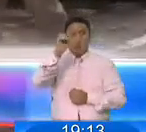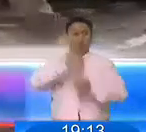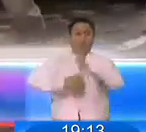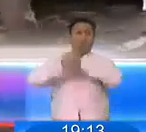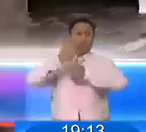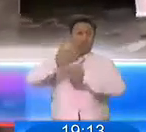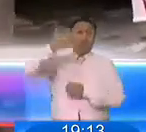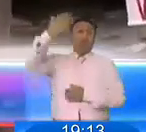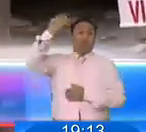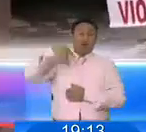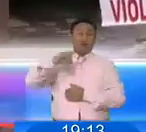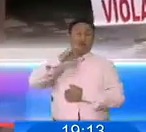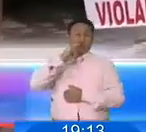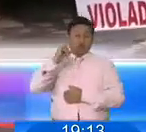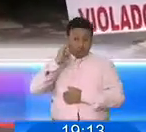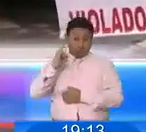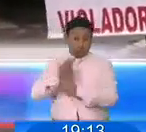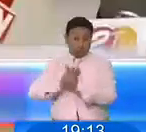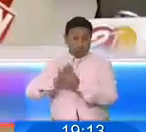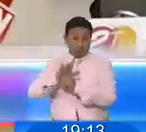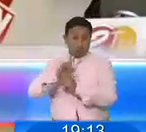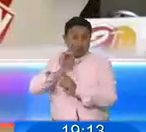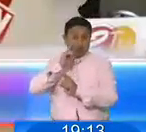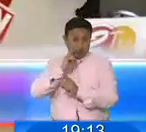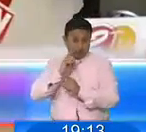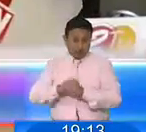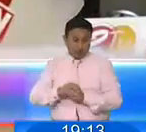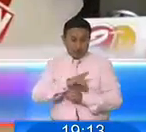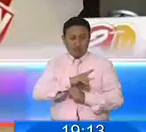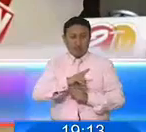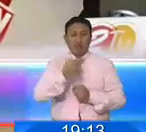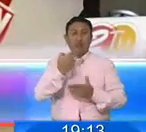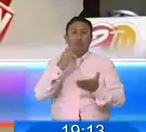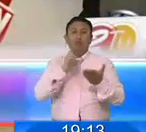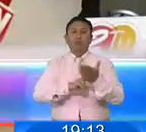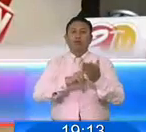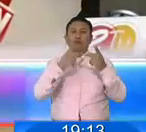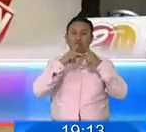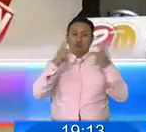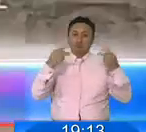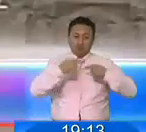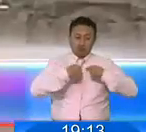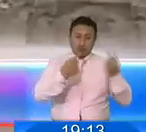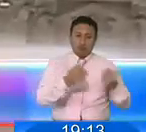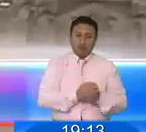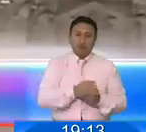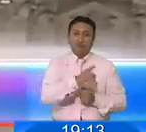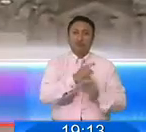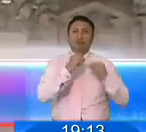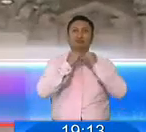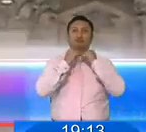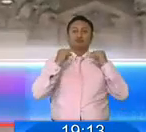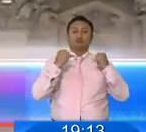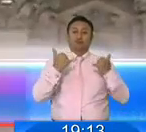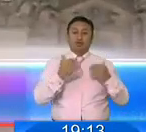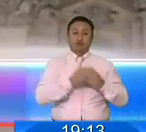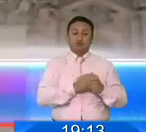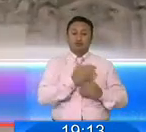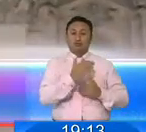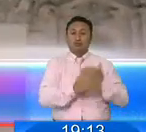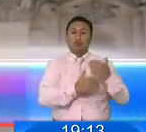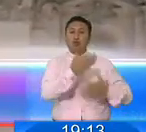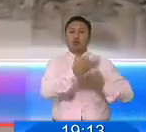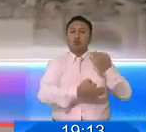fue dada a conocer por las autoridades de la arquidiócesis de cuenca a través de un comunicado de prensa al mencionado sacerdote se le sigue un proceso canónico